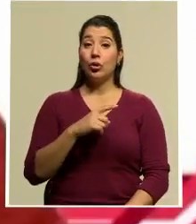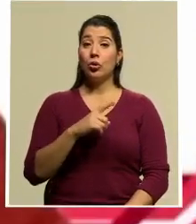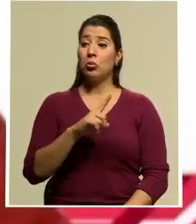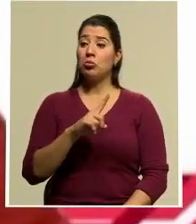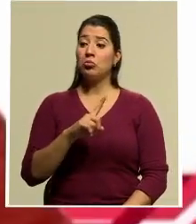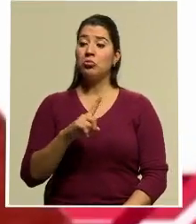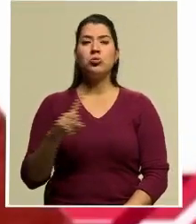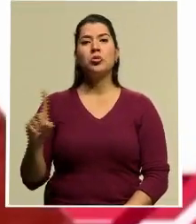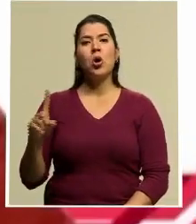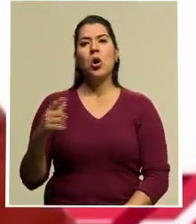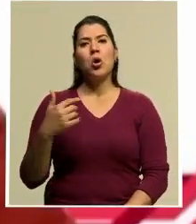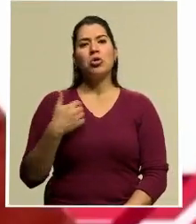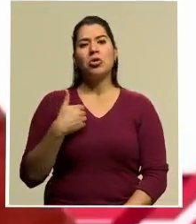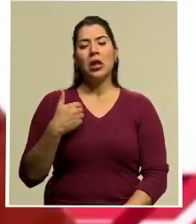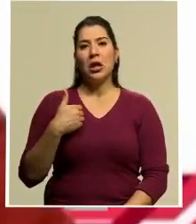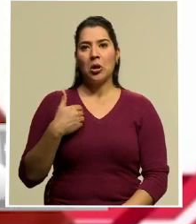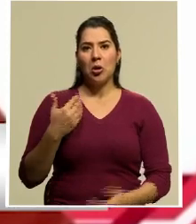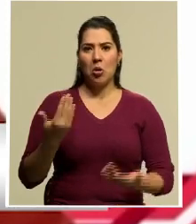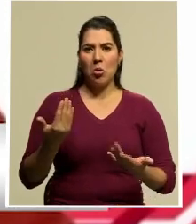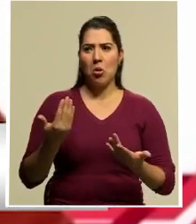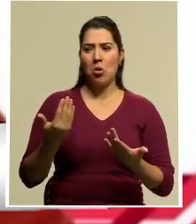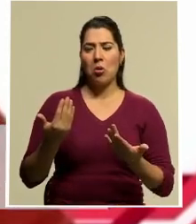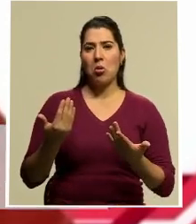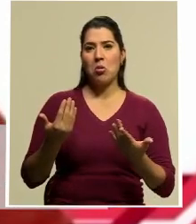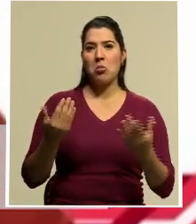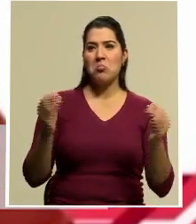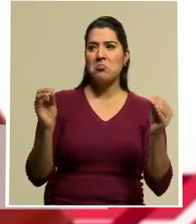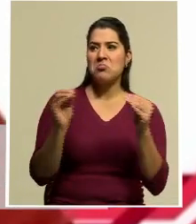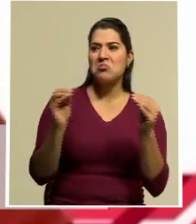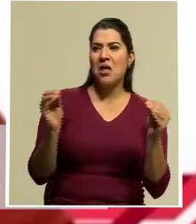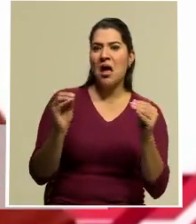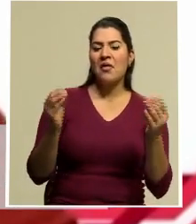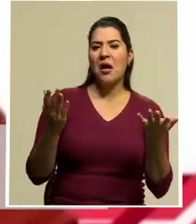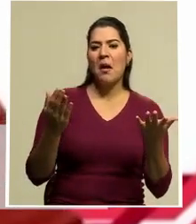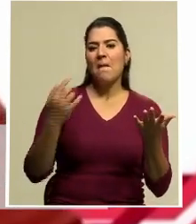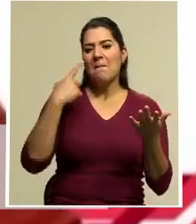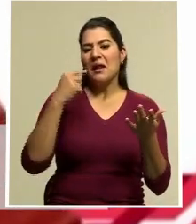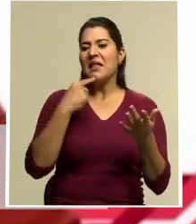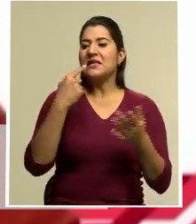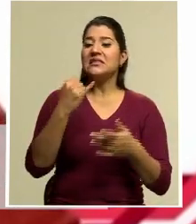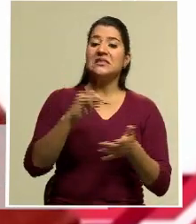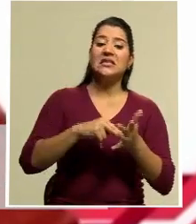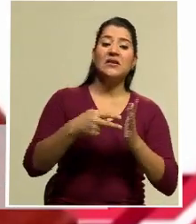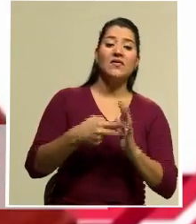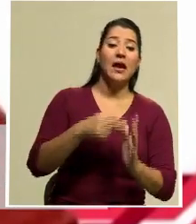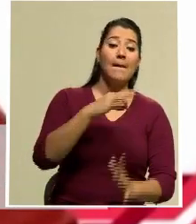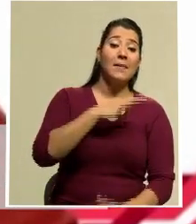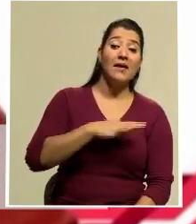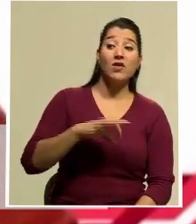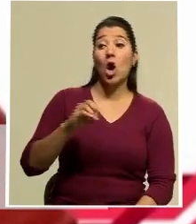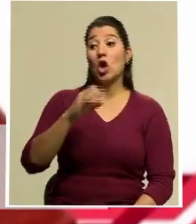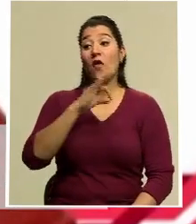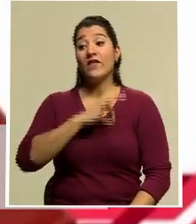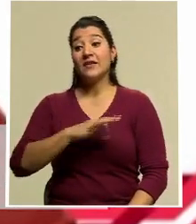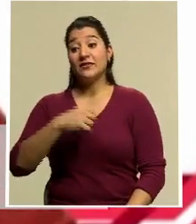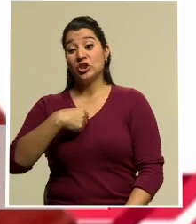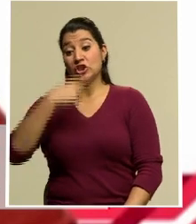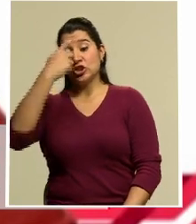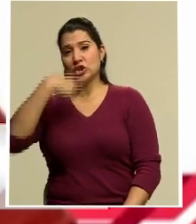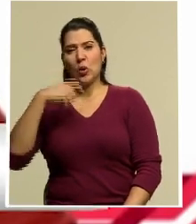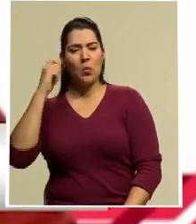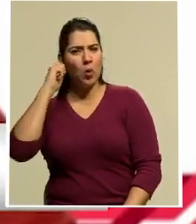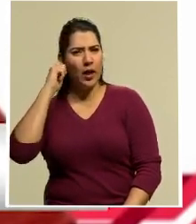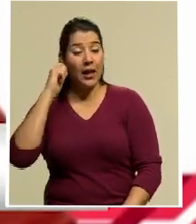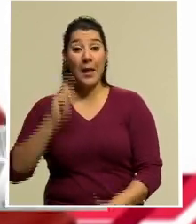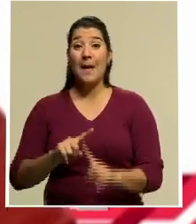No tengo una medición que me permita establecer si beneficia o no. Sí le señalo que en mi caso particular he